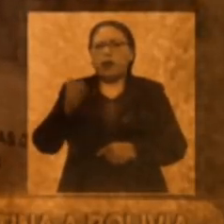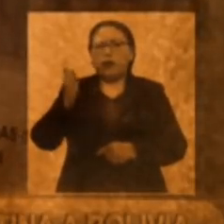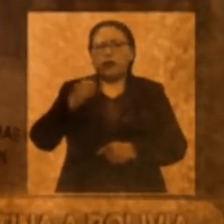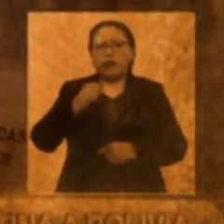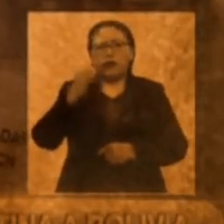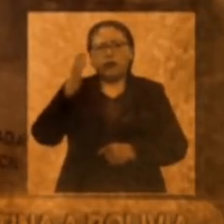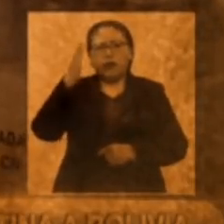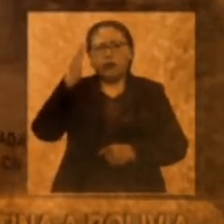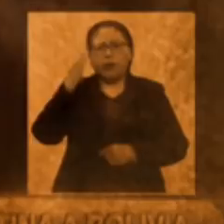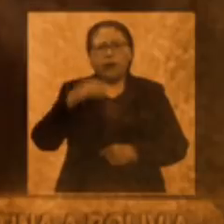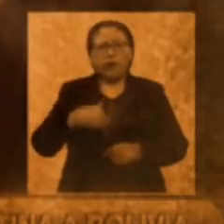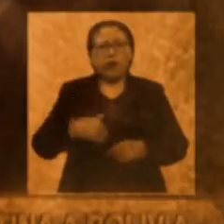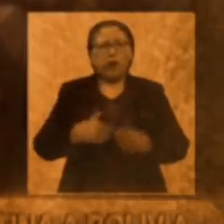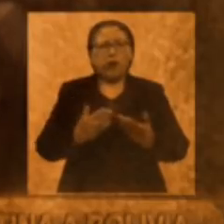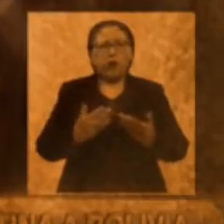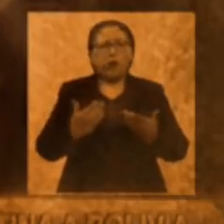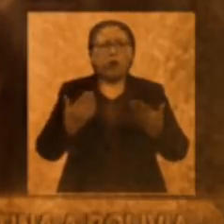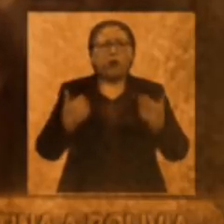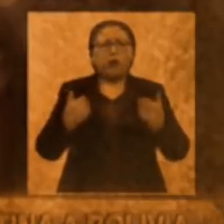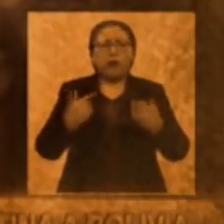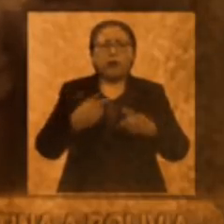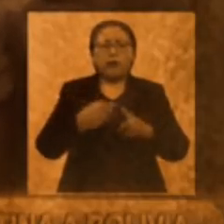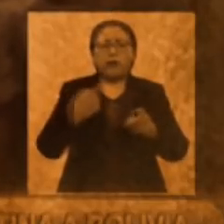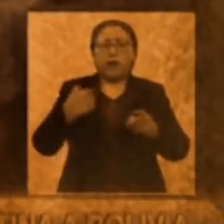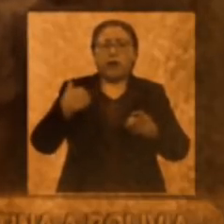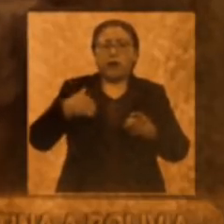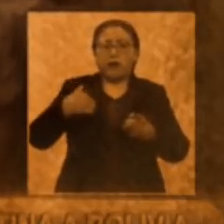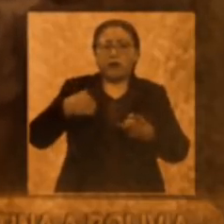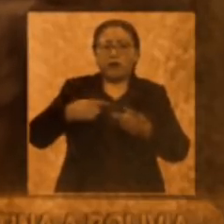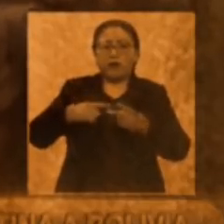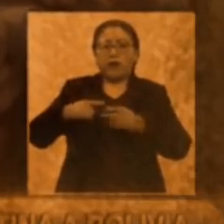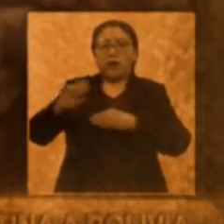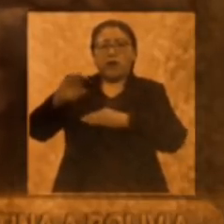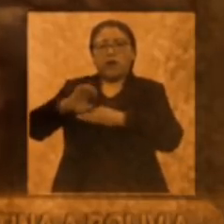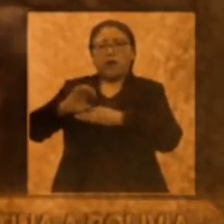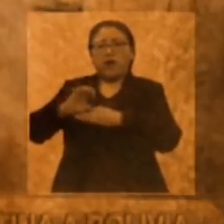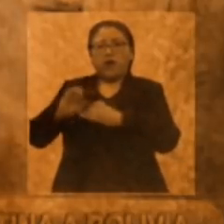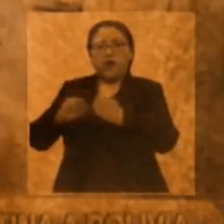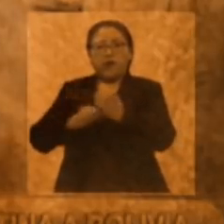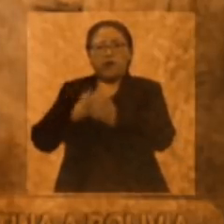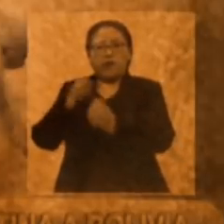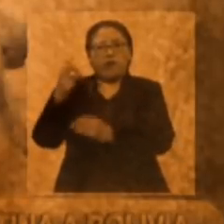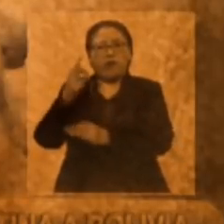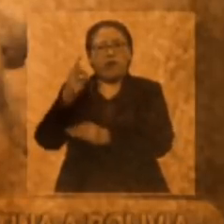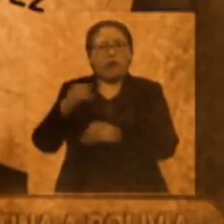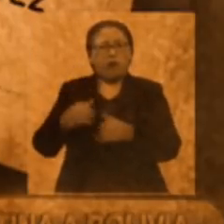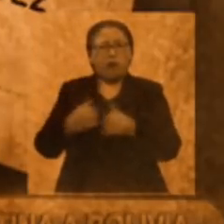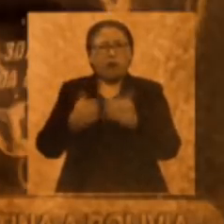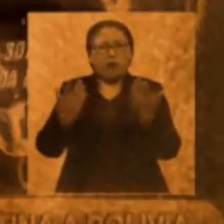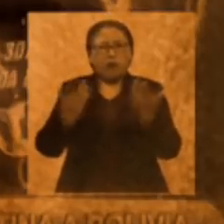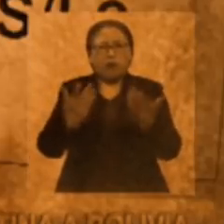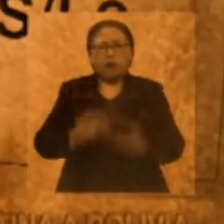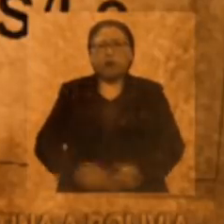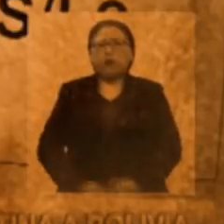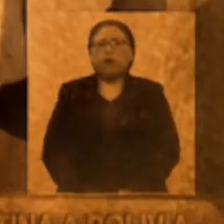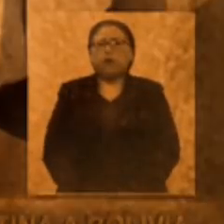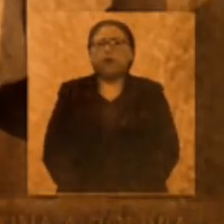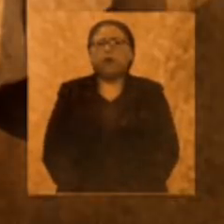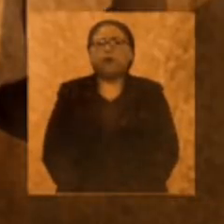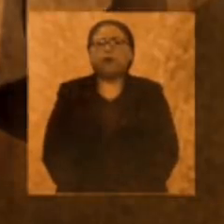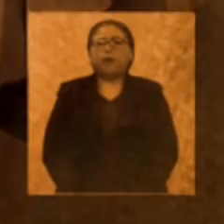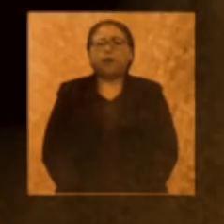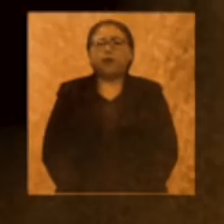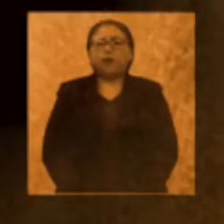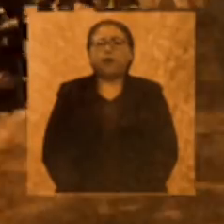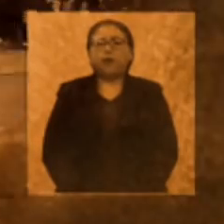Argentina, Mauricio Macri, por envío de armas a Bolivia. Sin embargo, aseguró que el gobierno del MAS sigue mintiendo y desinformando tratando